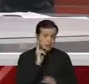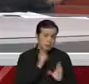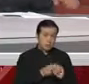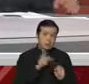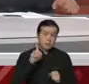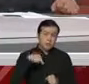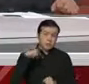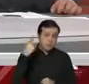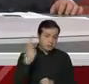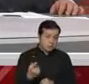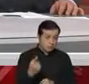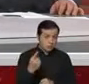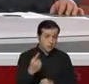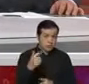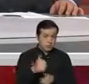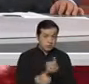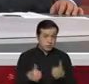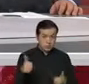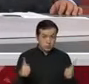próximas elecciones.